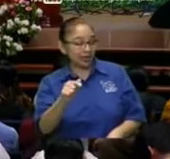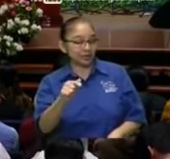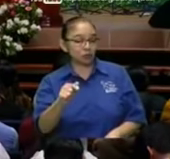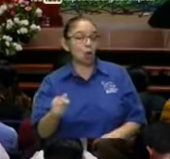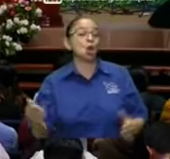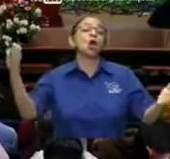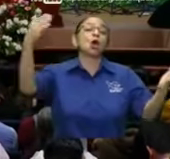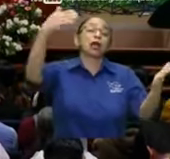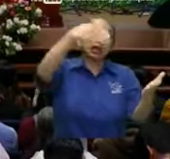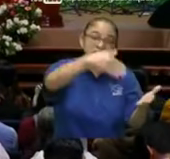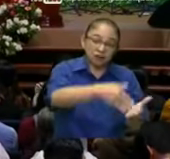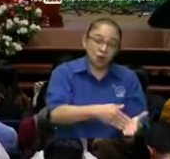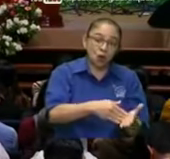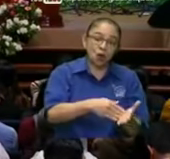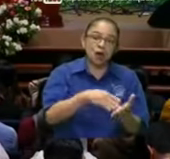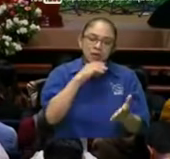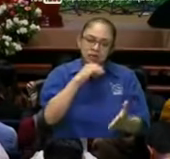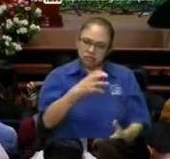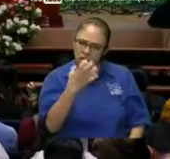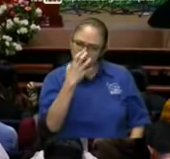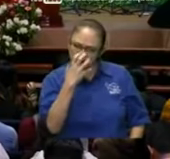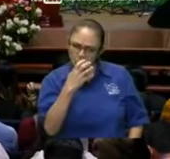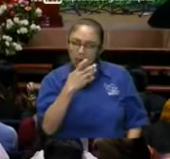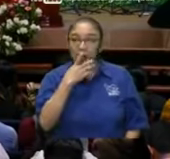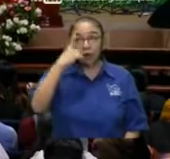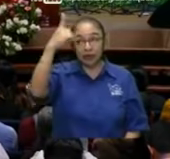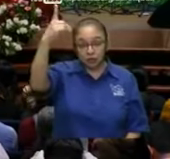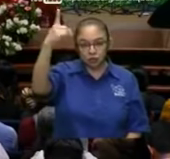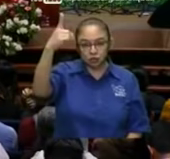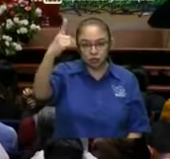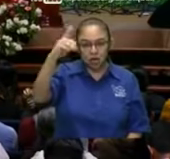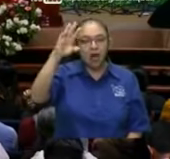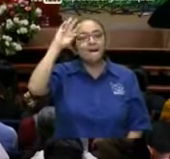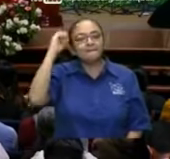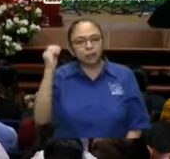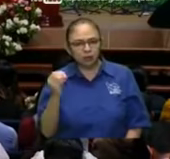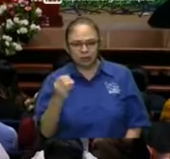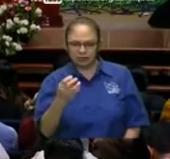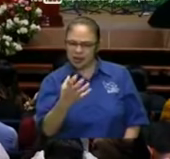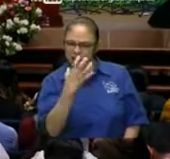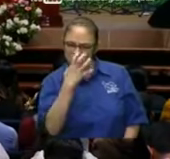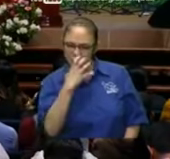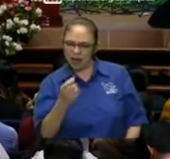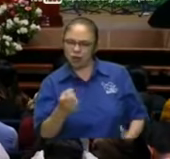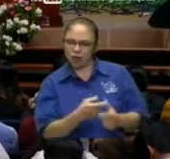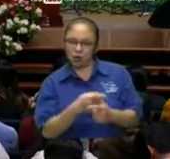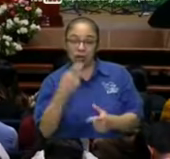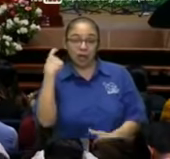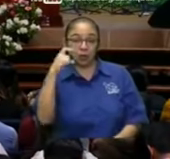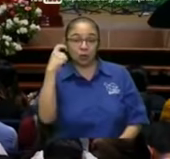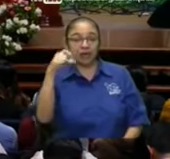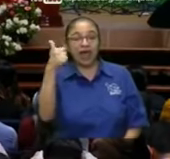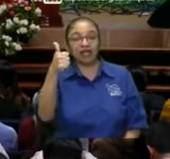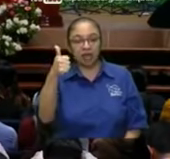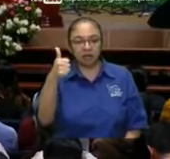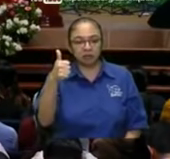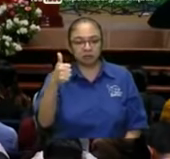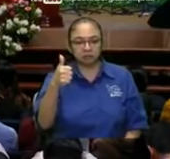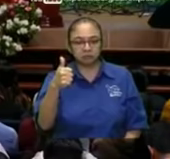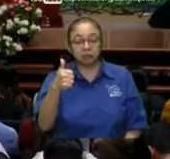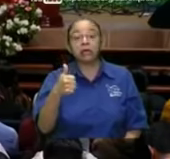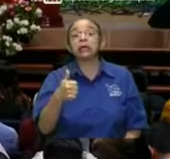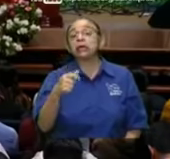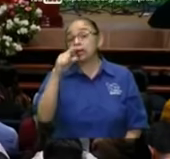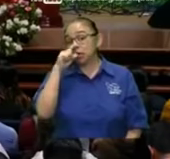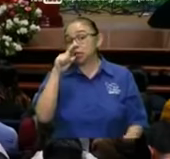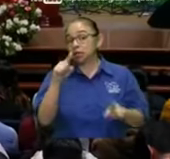llevó a esto fue que enojaron a Dios. Porque se enojaron con Séfora, pero empezaron a hablar de Moisés. Pero mire la murmuración, si usted lo lee,